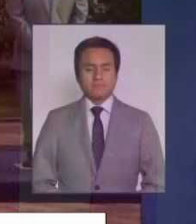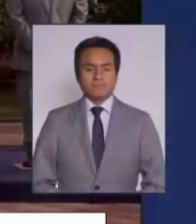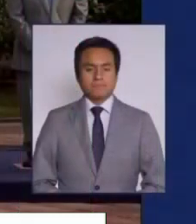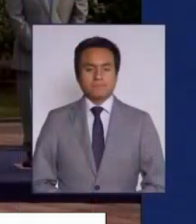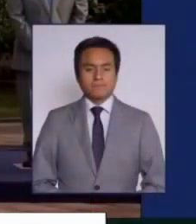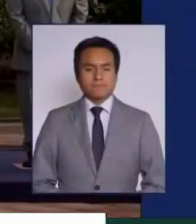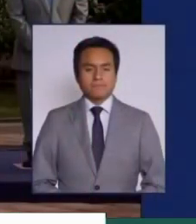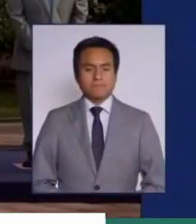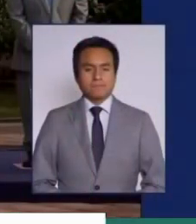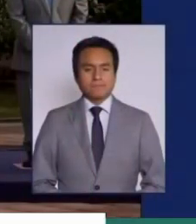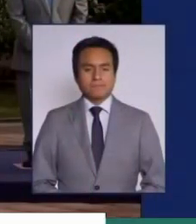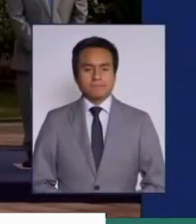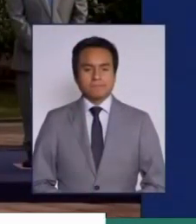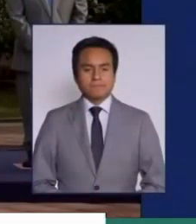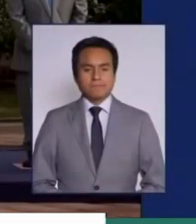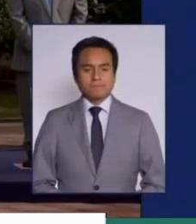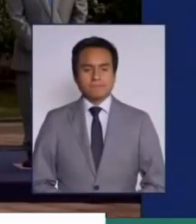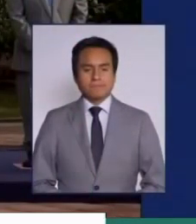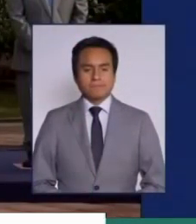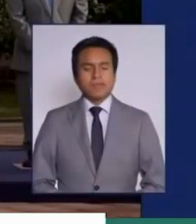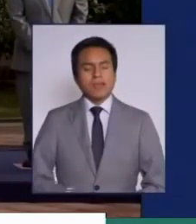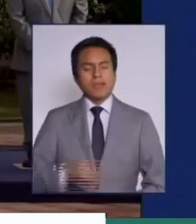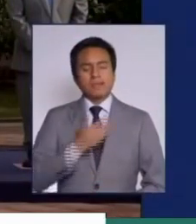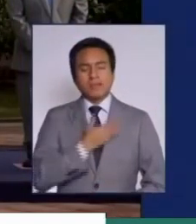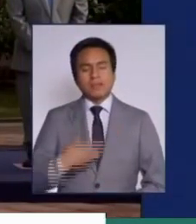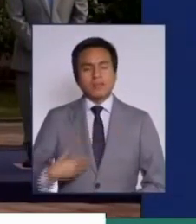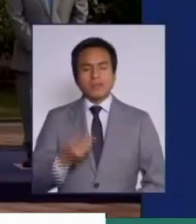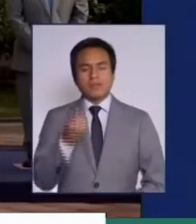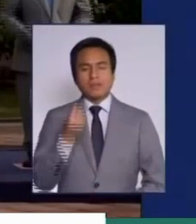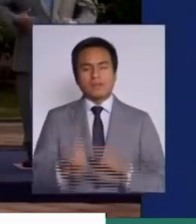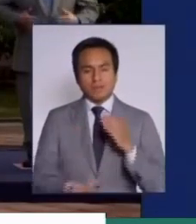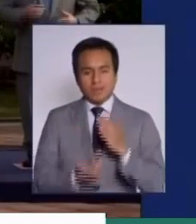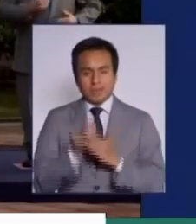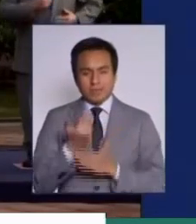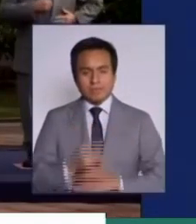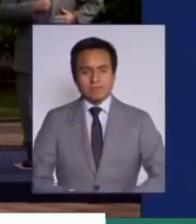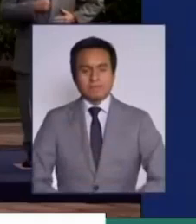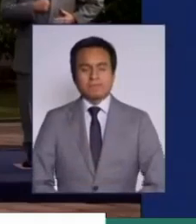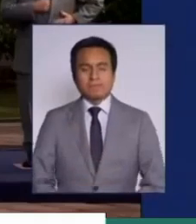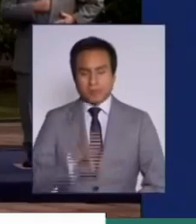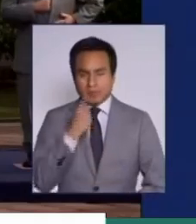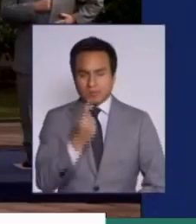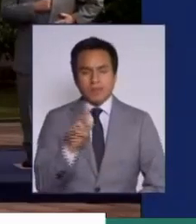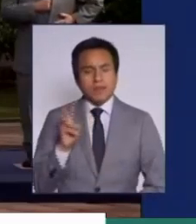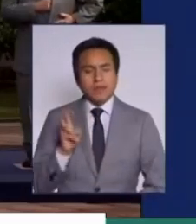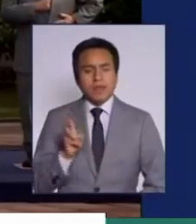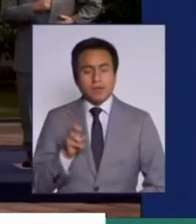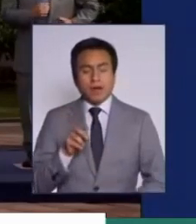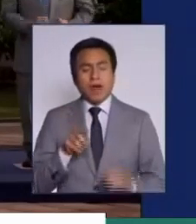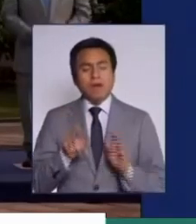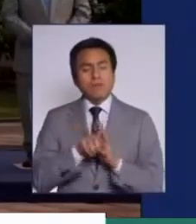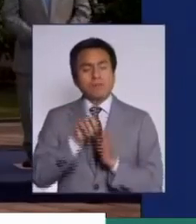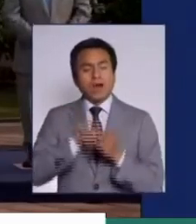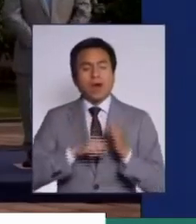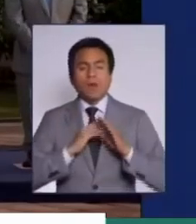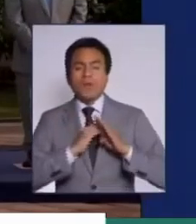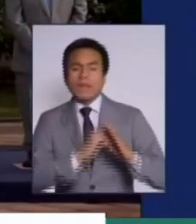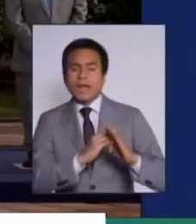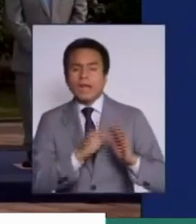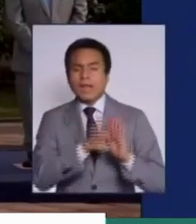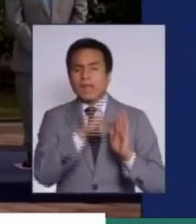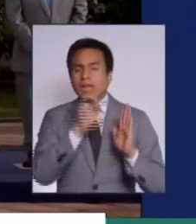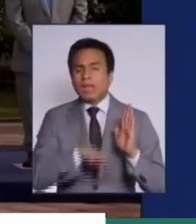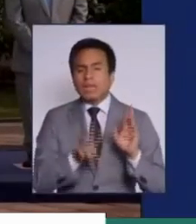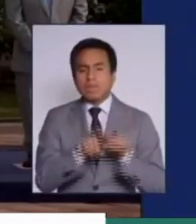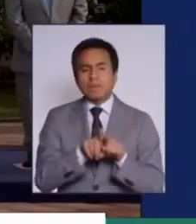la AFP se lleva las millonarias ganancias. Claro, y cuando la AFP gana, ganan ellos mucho más de lo que ganamos nosotros. Exactamente, y nosotros no recibimos